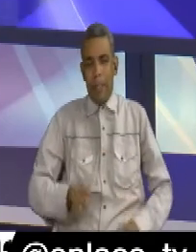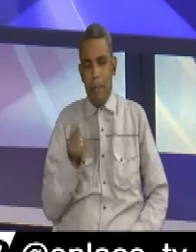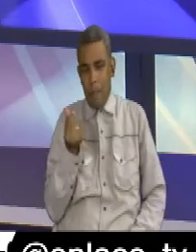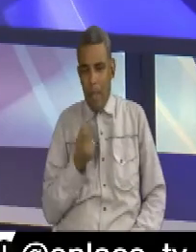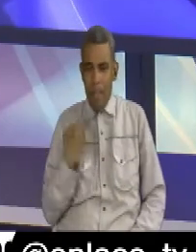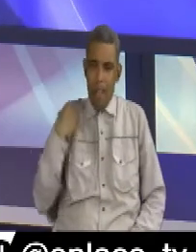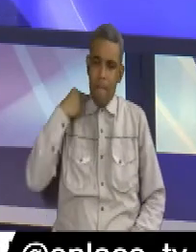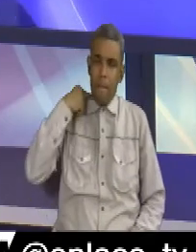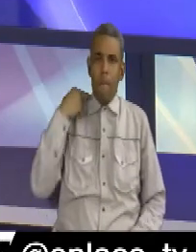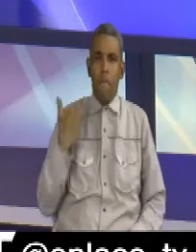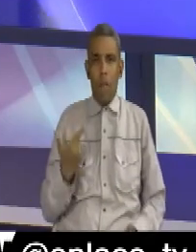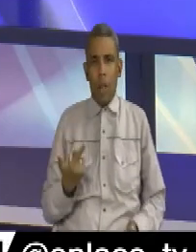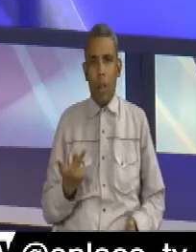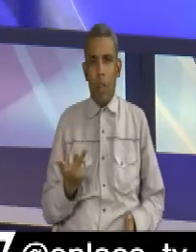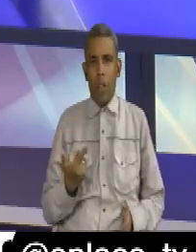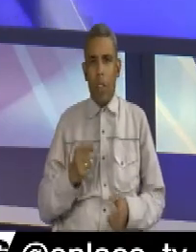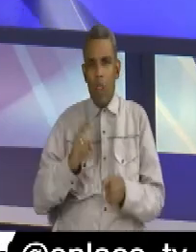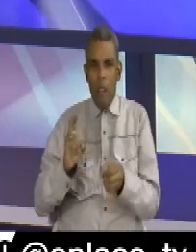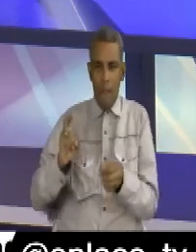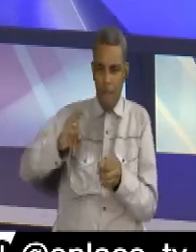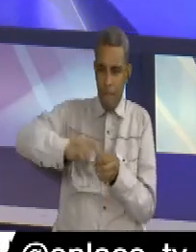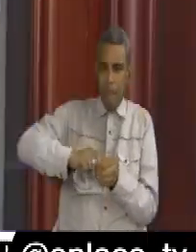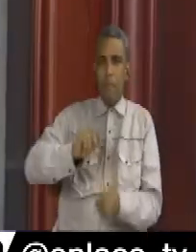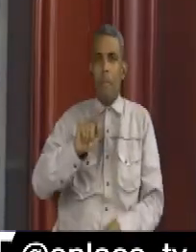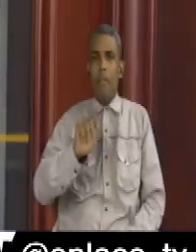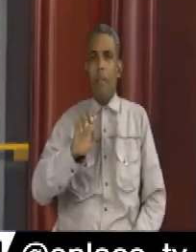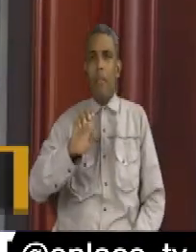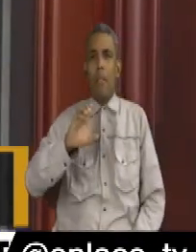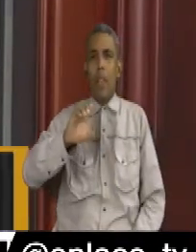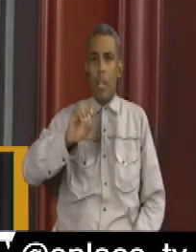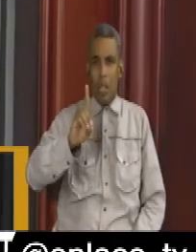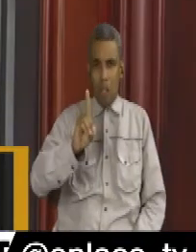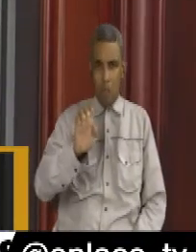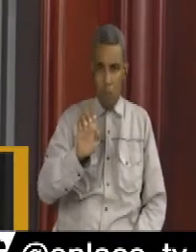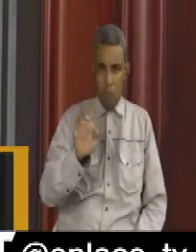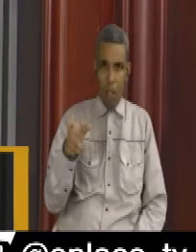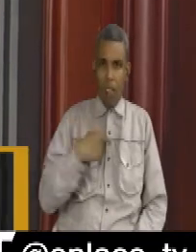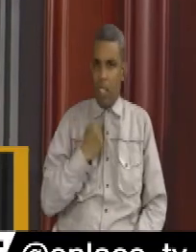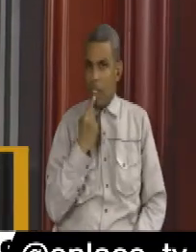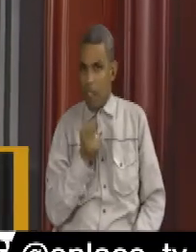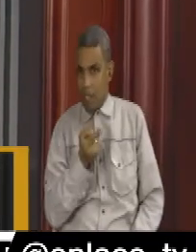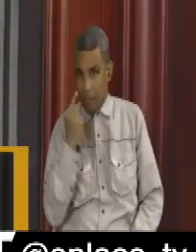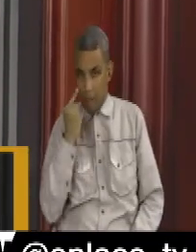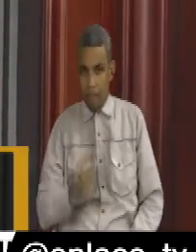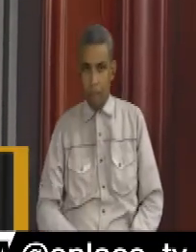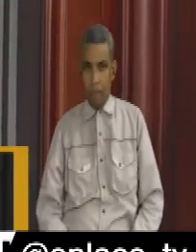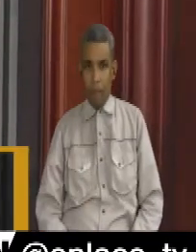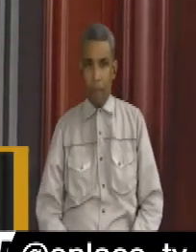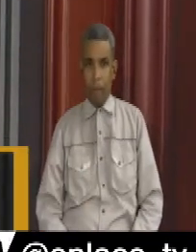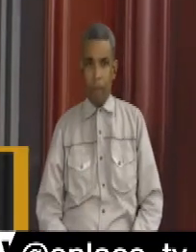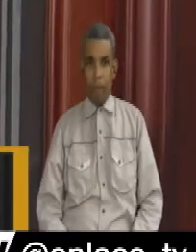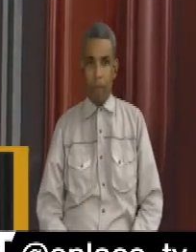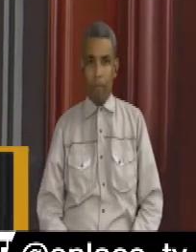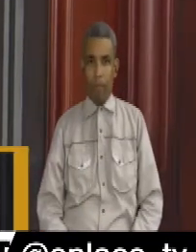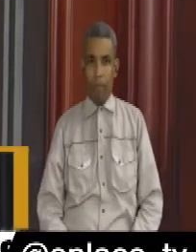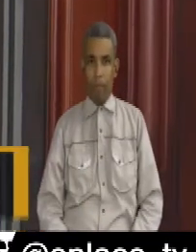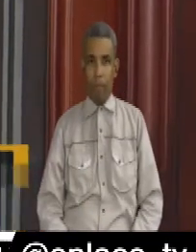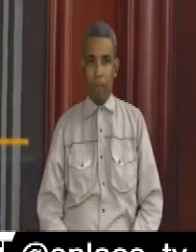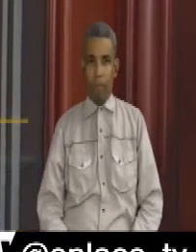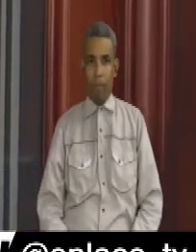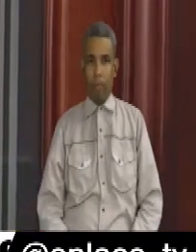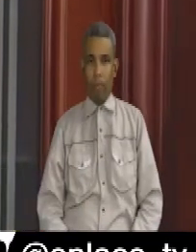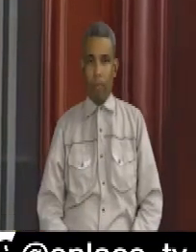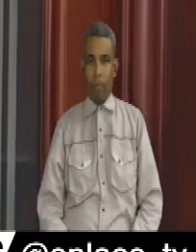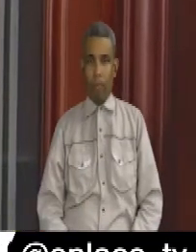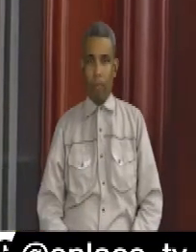la CUT. Adelante, Pedro, buenas tardes. Un atento saludos, compañeros en estudios, amable teleaudiencia de Enlace Noticias. A raíz del pronunciamiento que ha